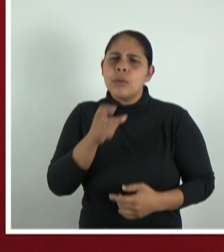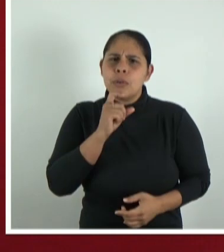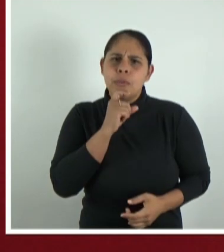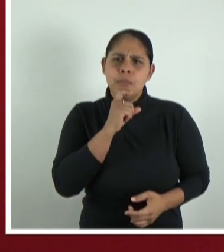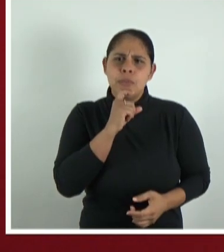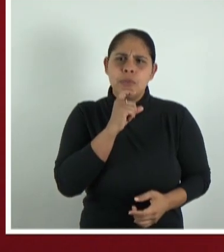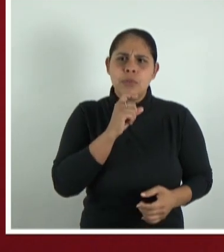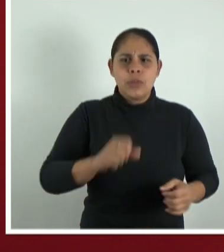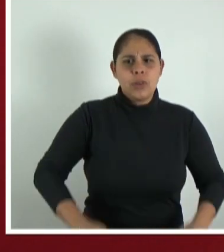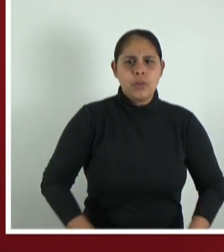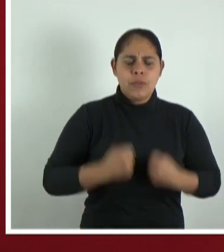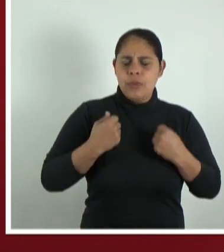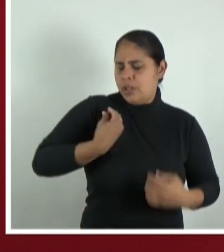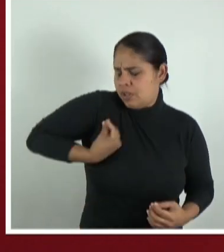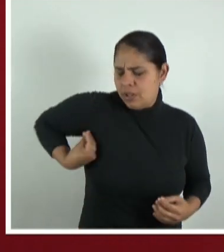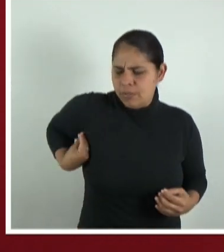y no va a funcionar.